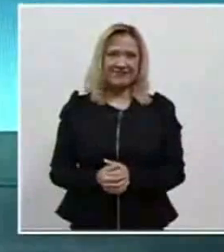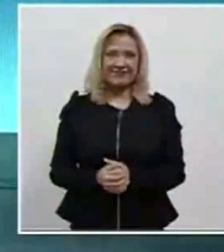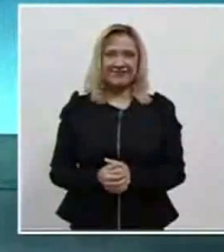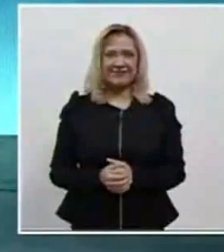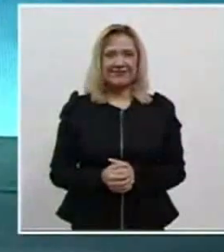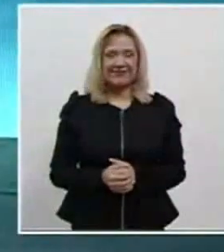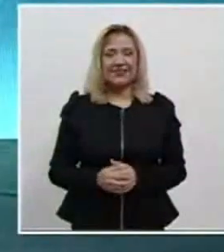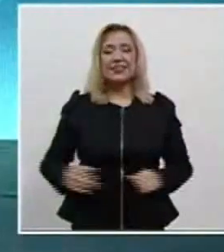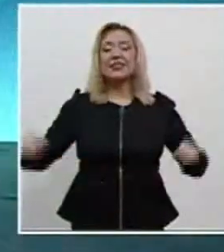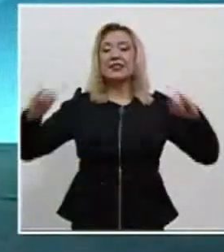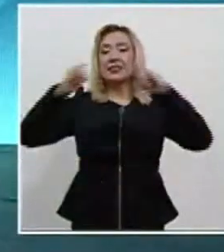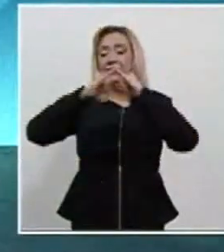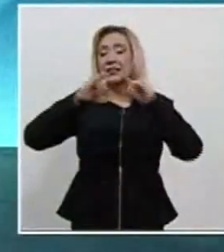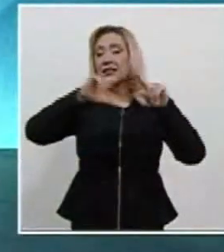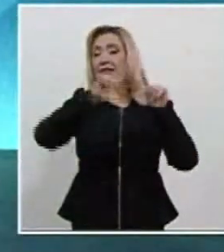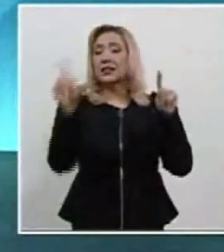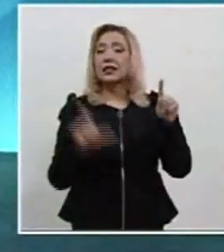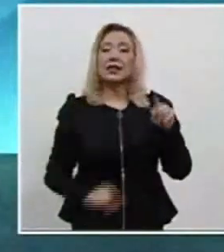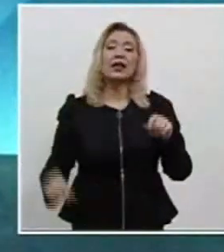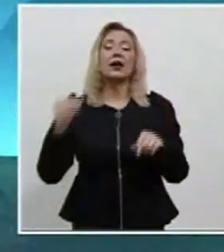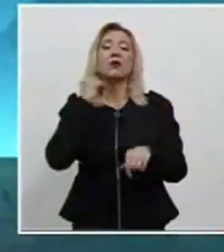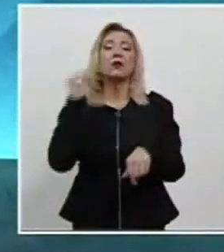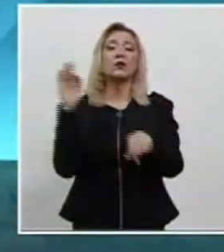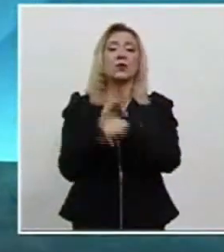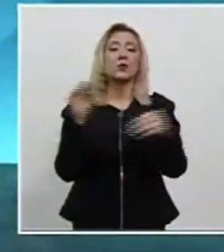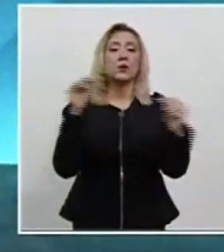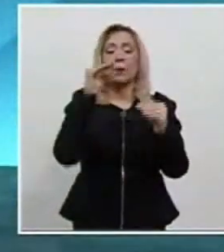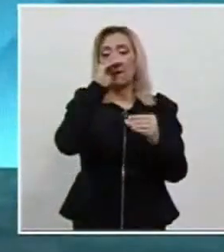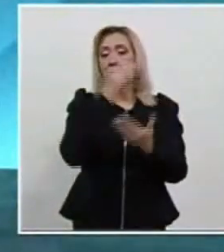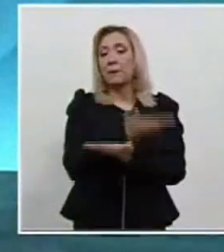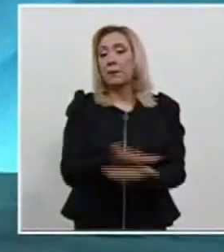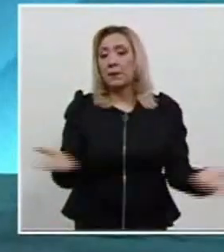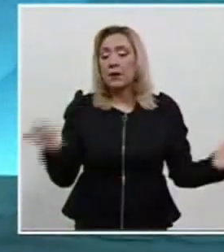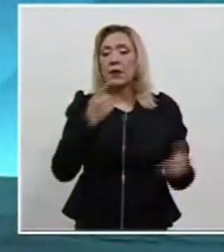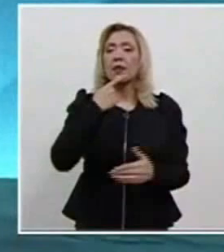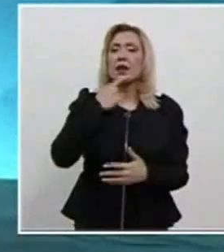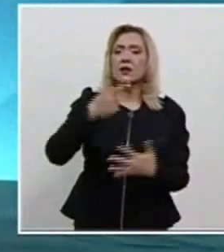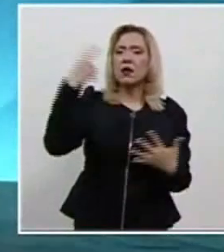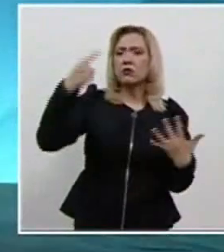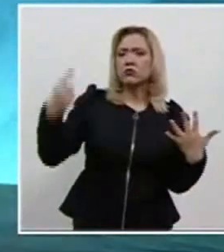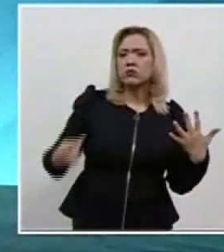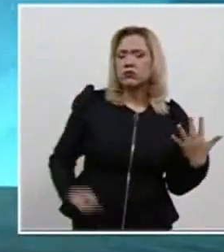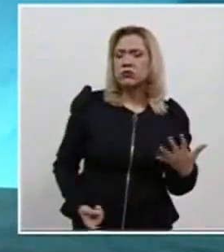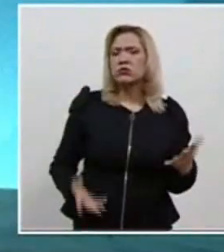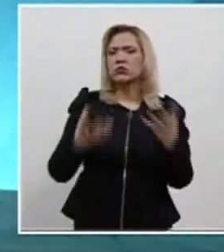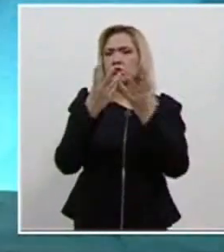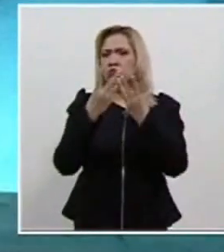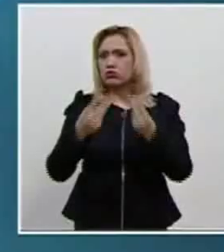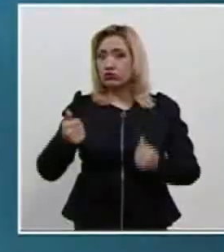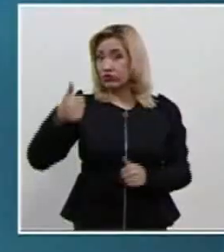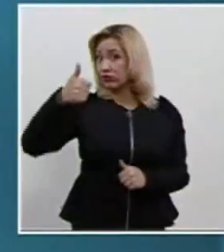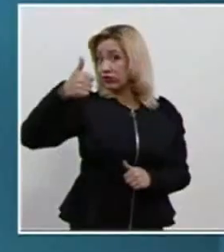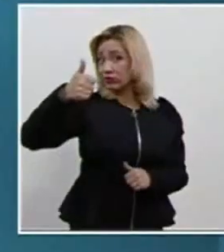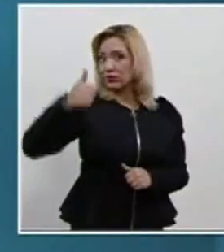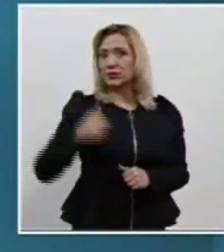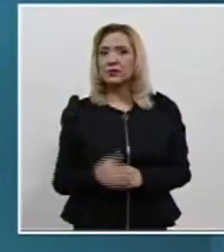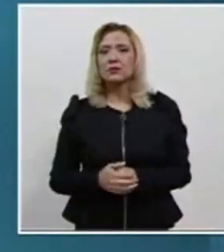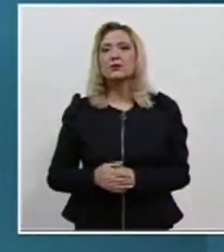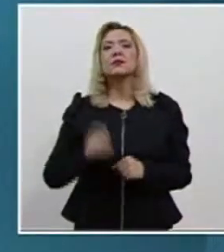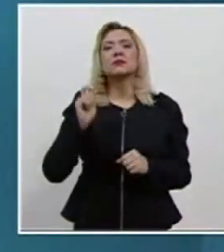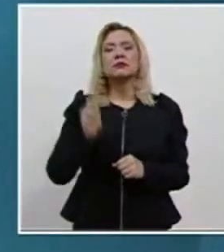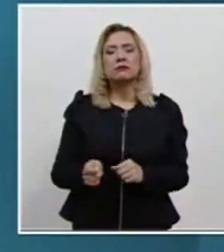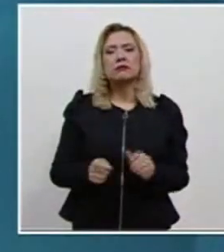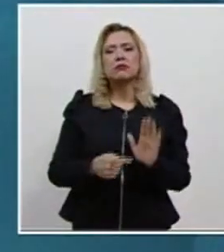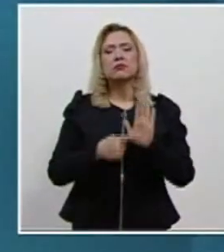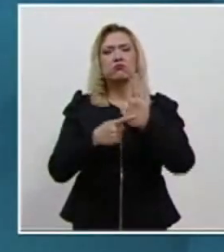El Instituto Federal de Defensoría Pública señaló que los casos que resuelve de una forma exitosa ilustran ampliamente